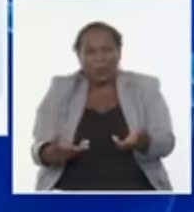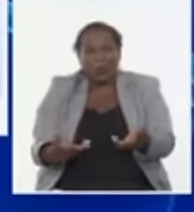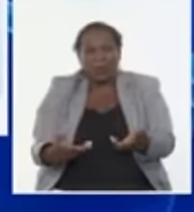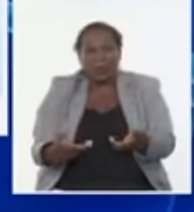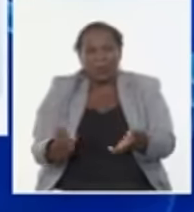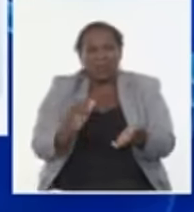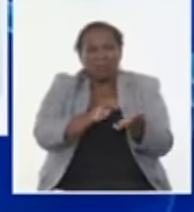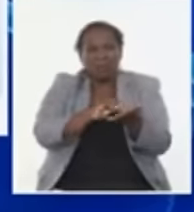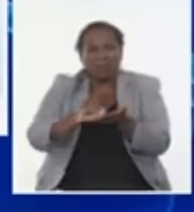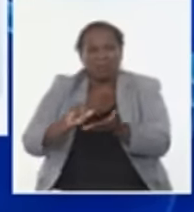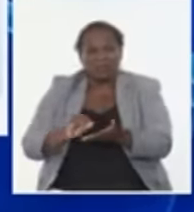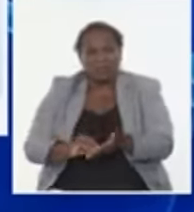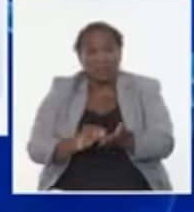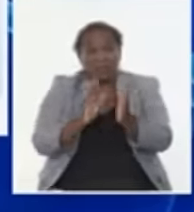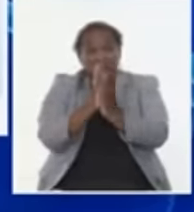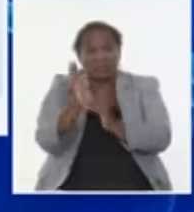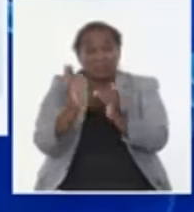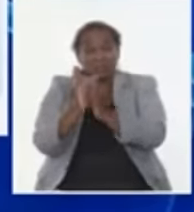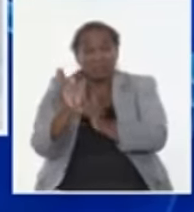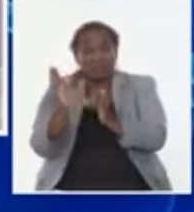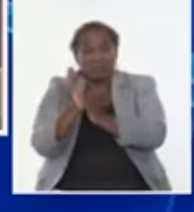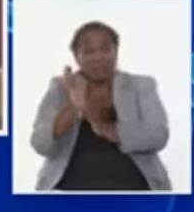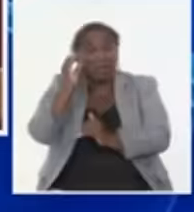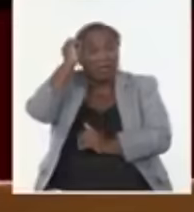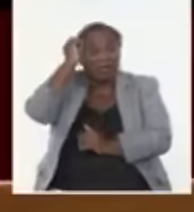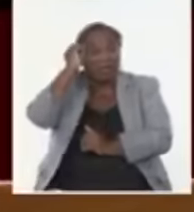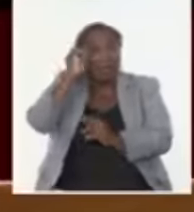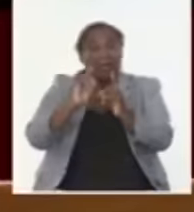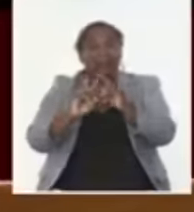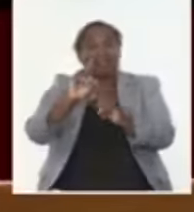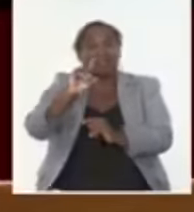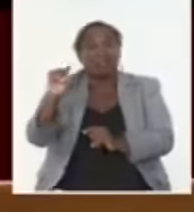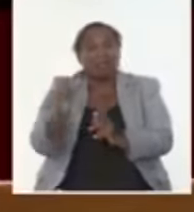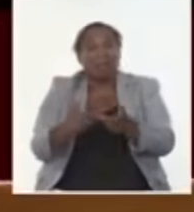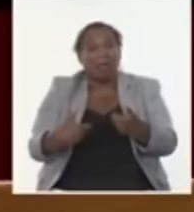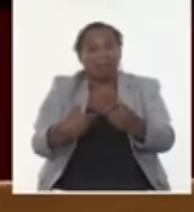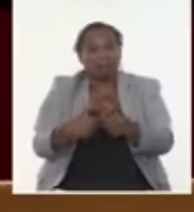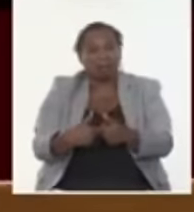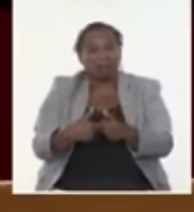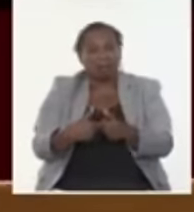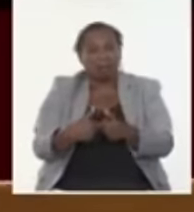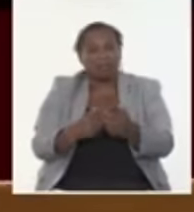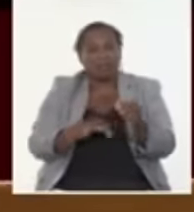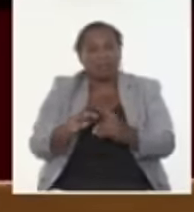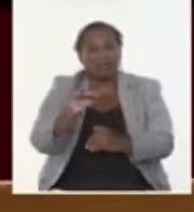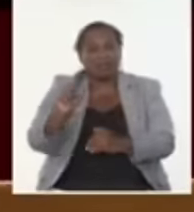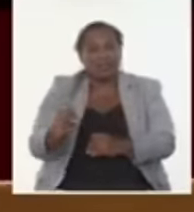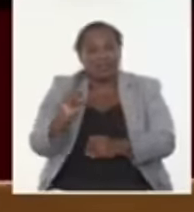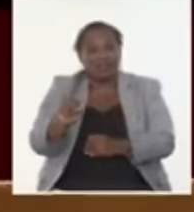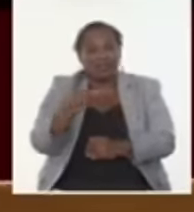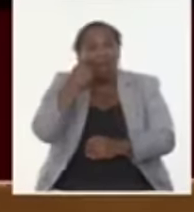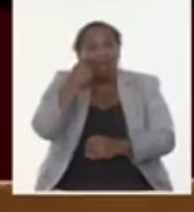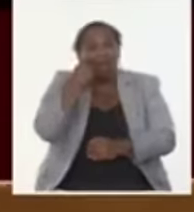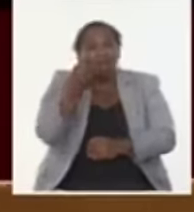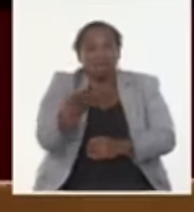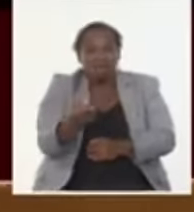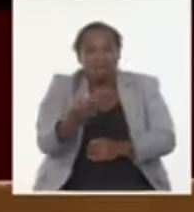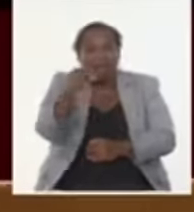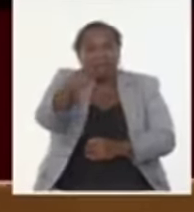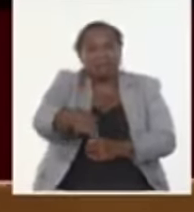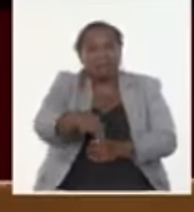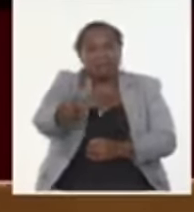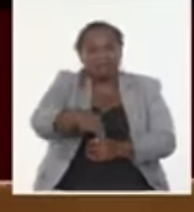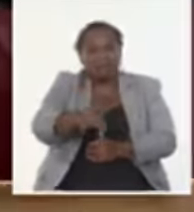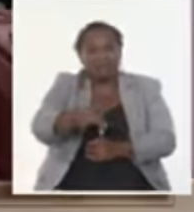también mensualmente analizamos este tema en los consejos de ministros. Y se han presentado actualizaciones al